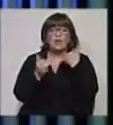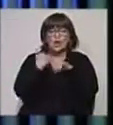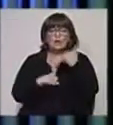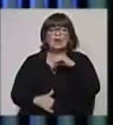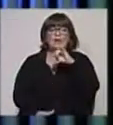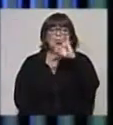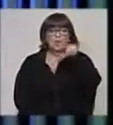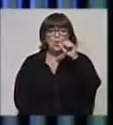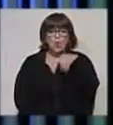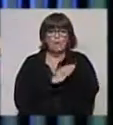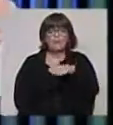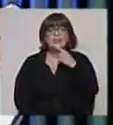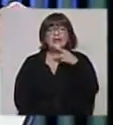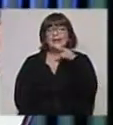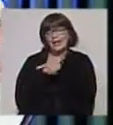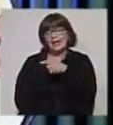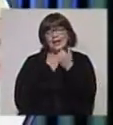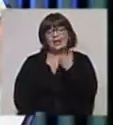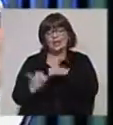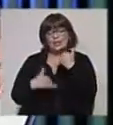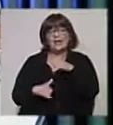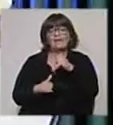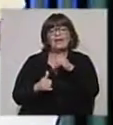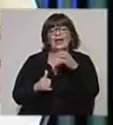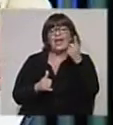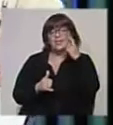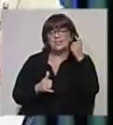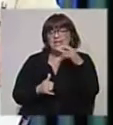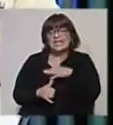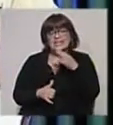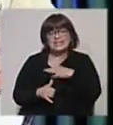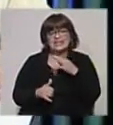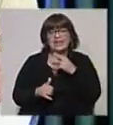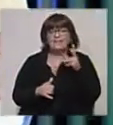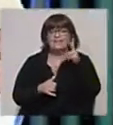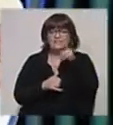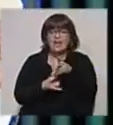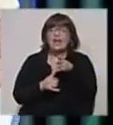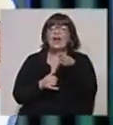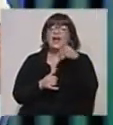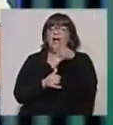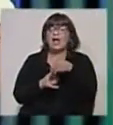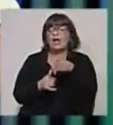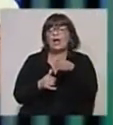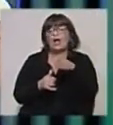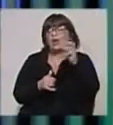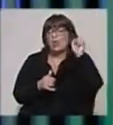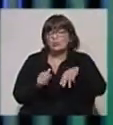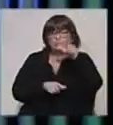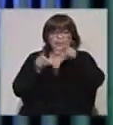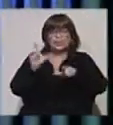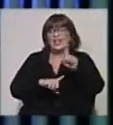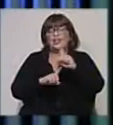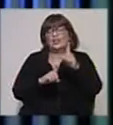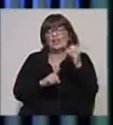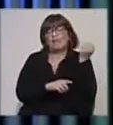escuchar otra, a ver, a él le gustaba escuchar historias de vida, recorrer los lugares donde le mandan, y no tanto hablar con luminarias de los